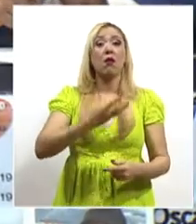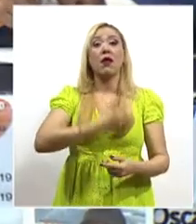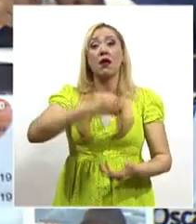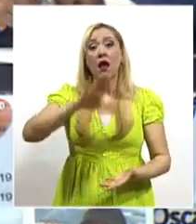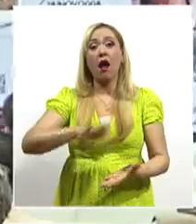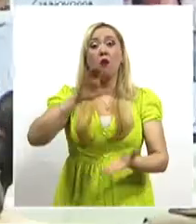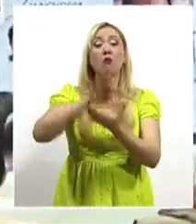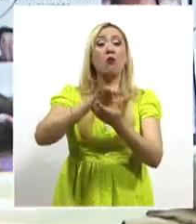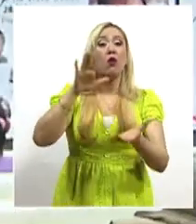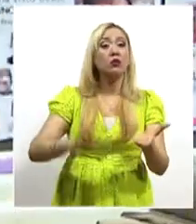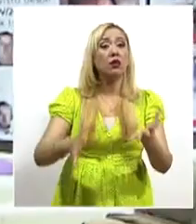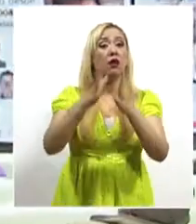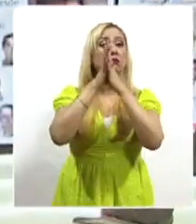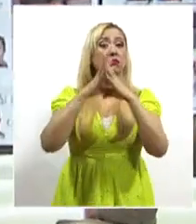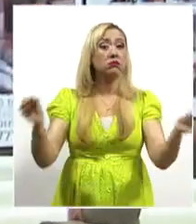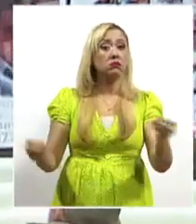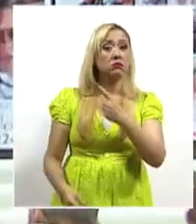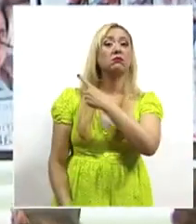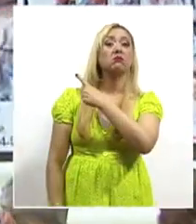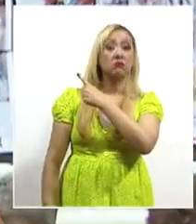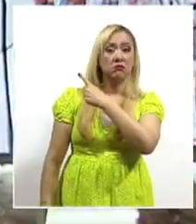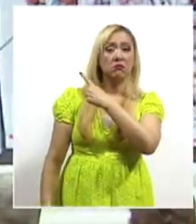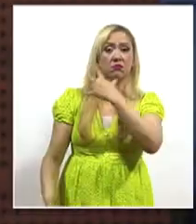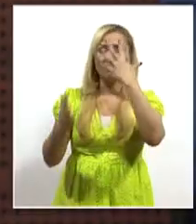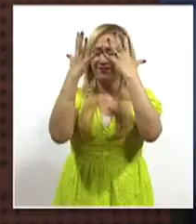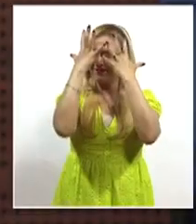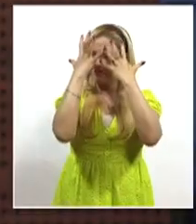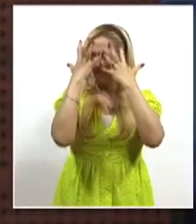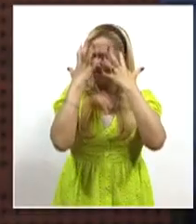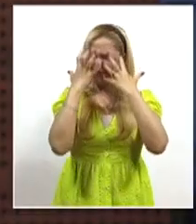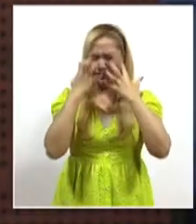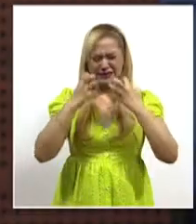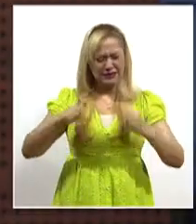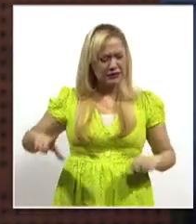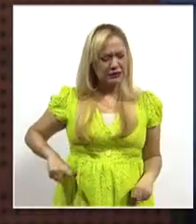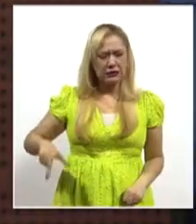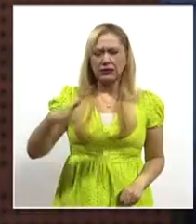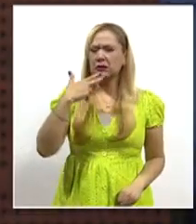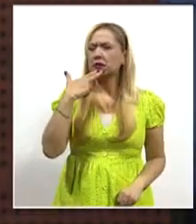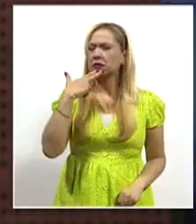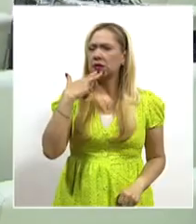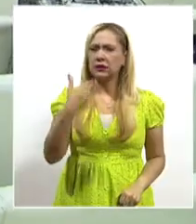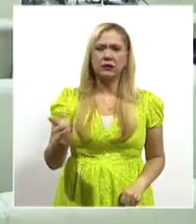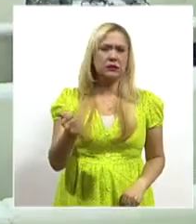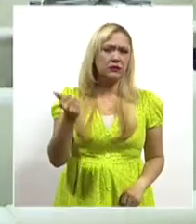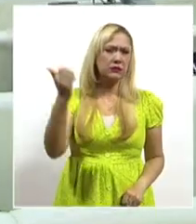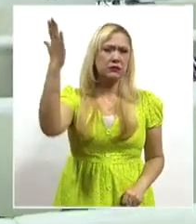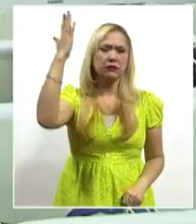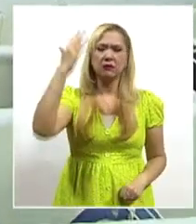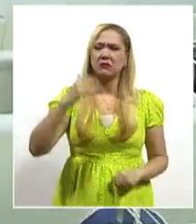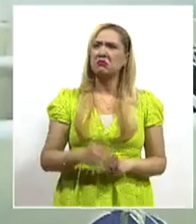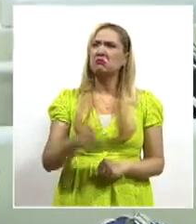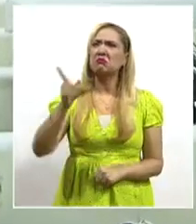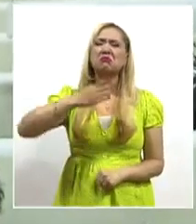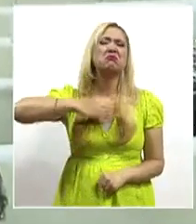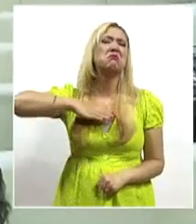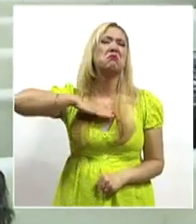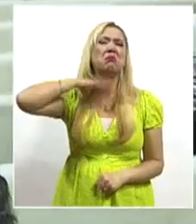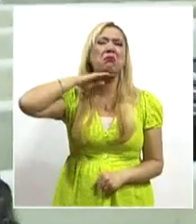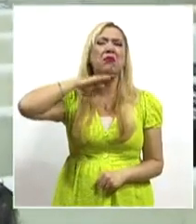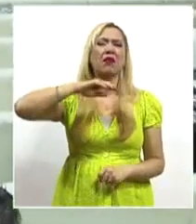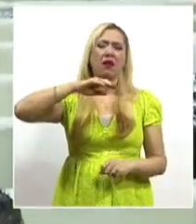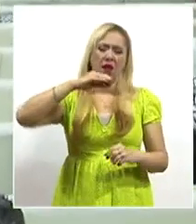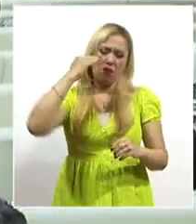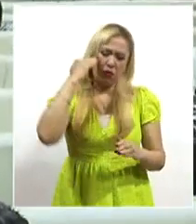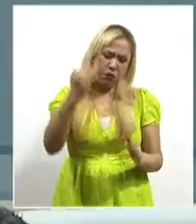esposas. Todos ellos coincidieron en algo: frustración institucional. Así lo denunciaron autoridades indolentes y mucha burocracia.